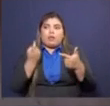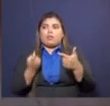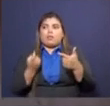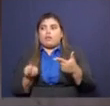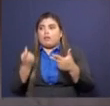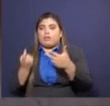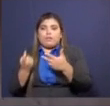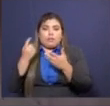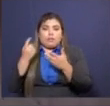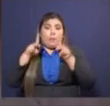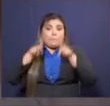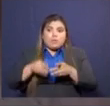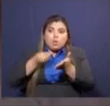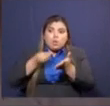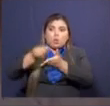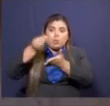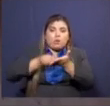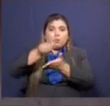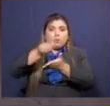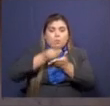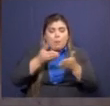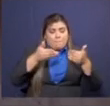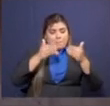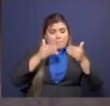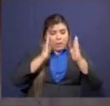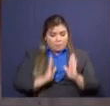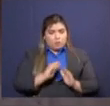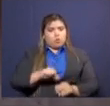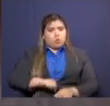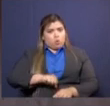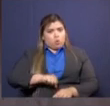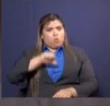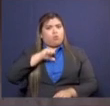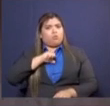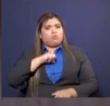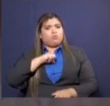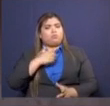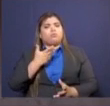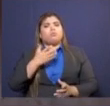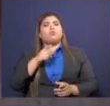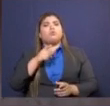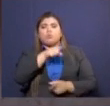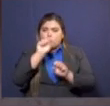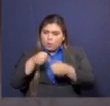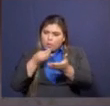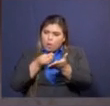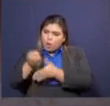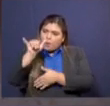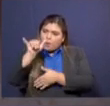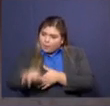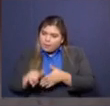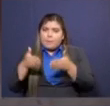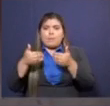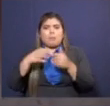consumo nacional. El panameño con orgullo consume lo tuyo. 8.